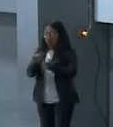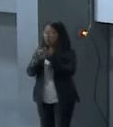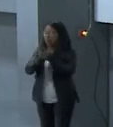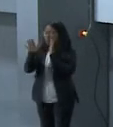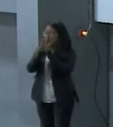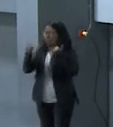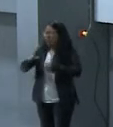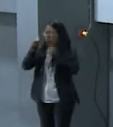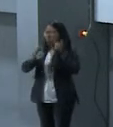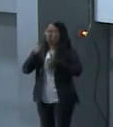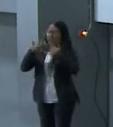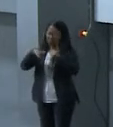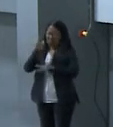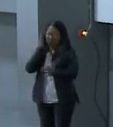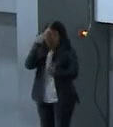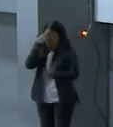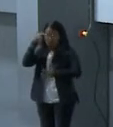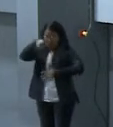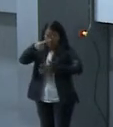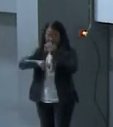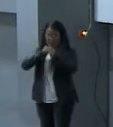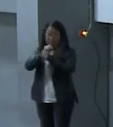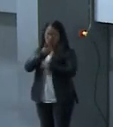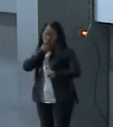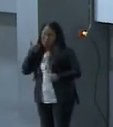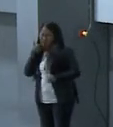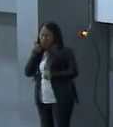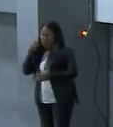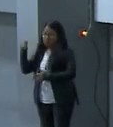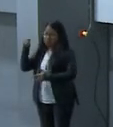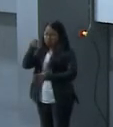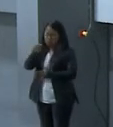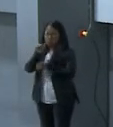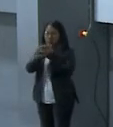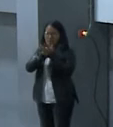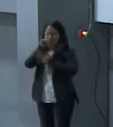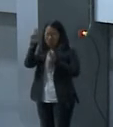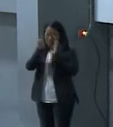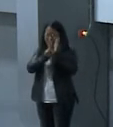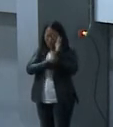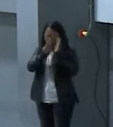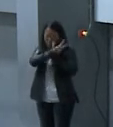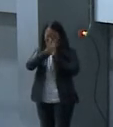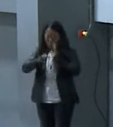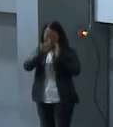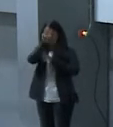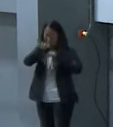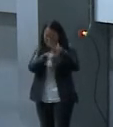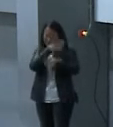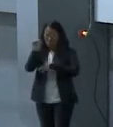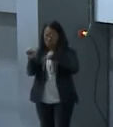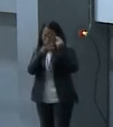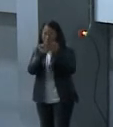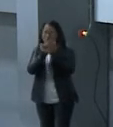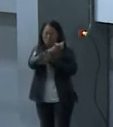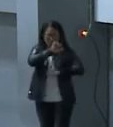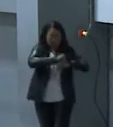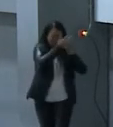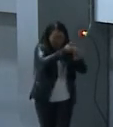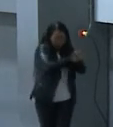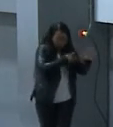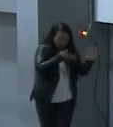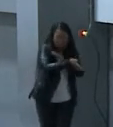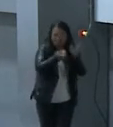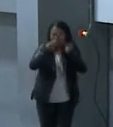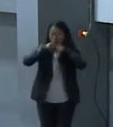conocemos. Para este año fue un poco mejor lo que ingresó a partir de la resolución del 29 de abril del Ministerio de Educación. Ahí está, el rector lo ha mencionado, está en el